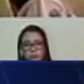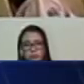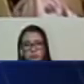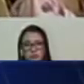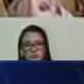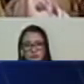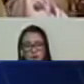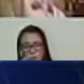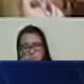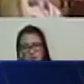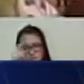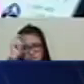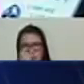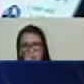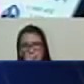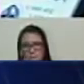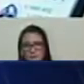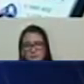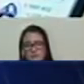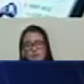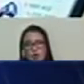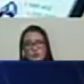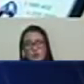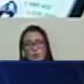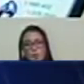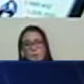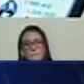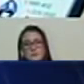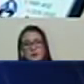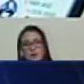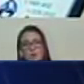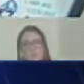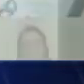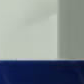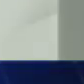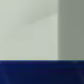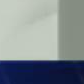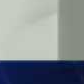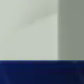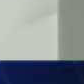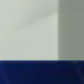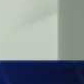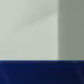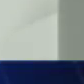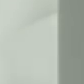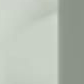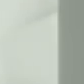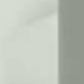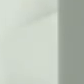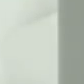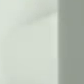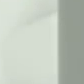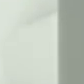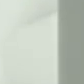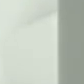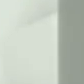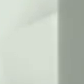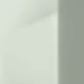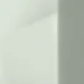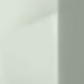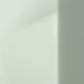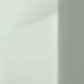Mal estaríamos si un dictador como Michel Temer reconoce las elecciones en Venezuela. ¿Cómo las va a reconocer? No las conoce, no sabe cómo es